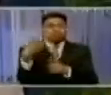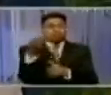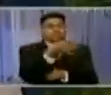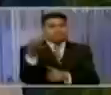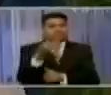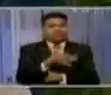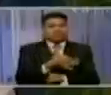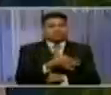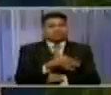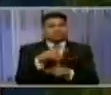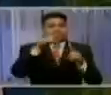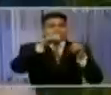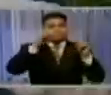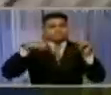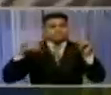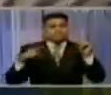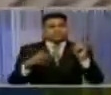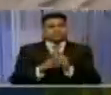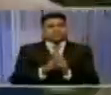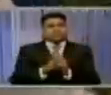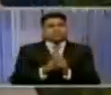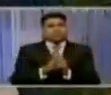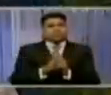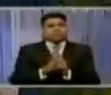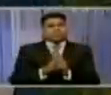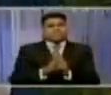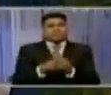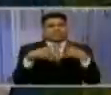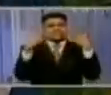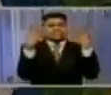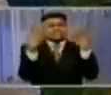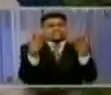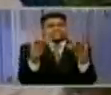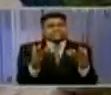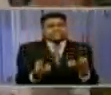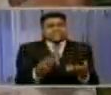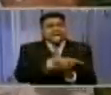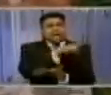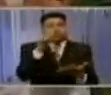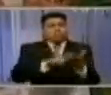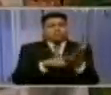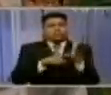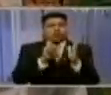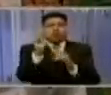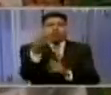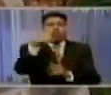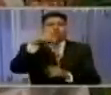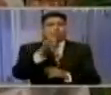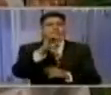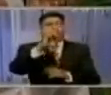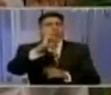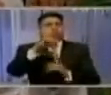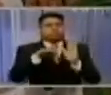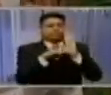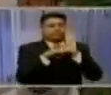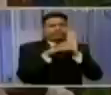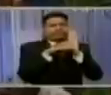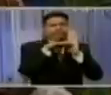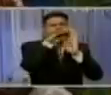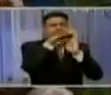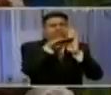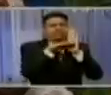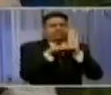cargas para enfrentar la sequía histórica más bárbara de nuestra historia, valga la